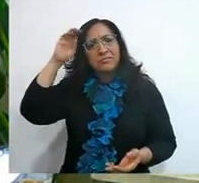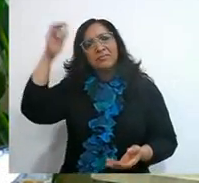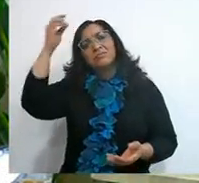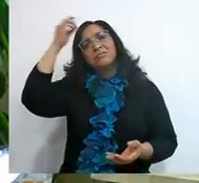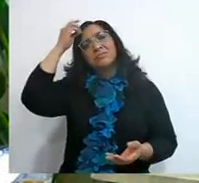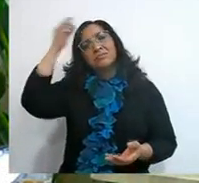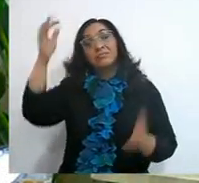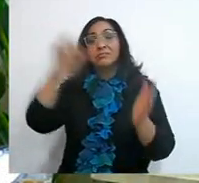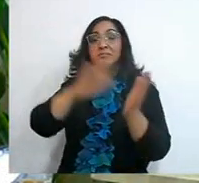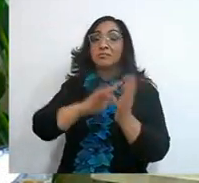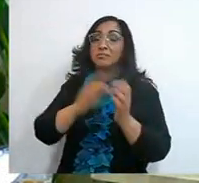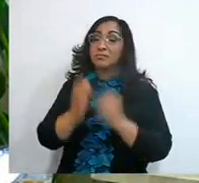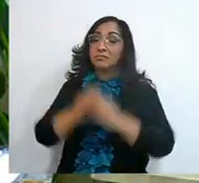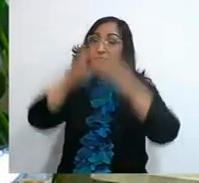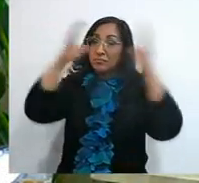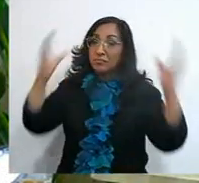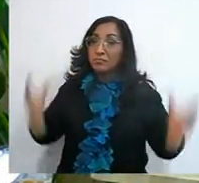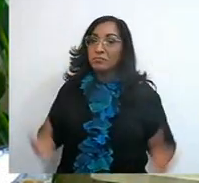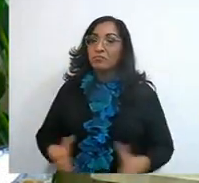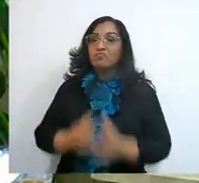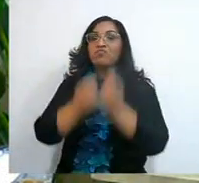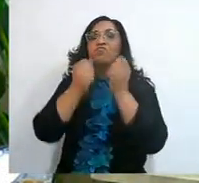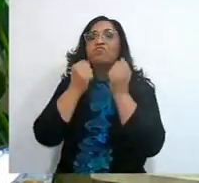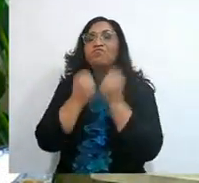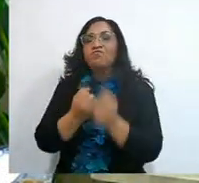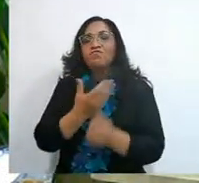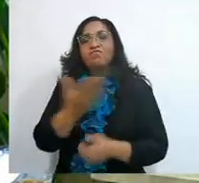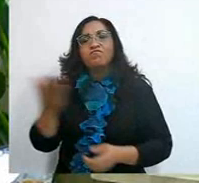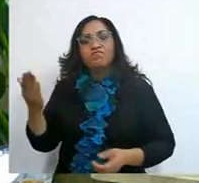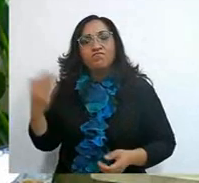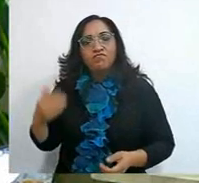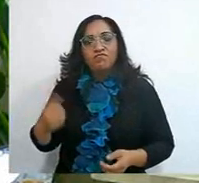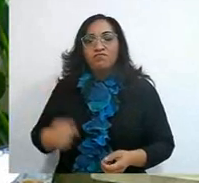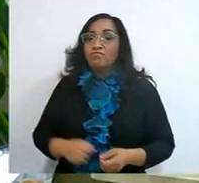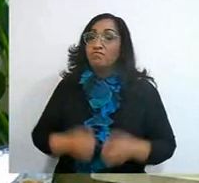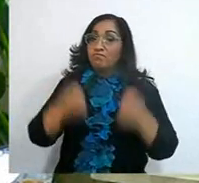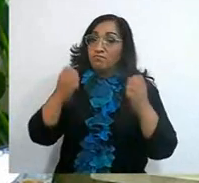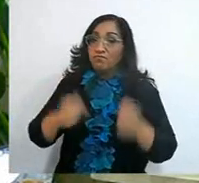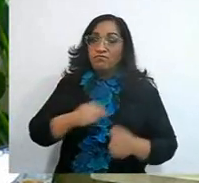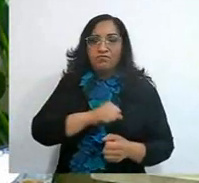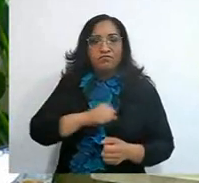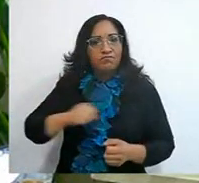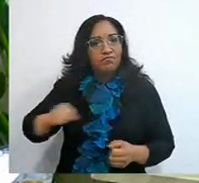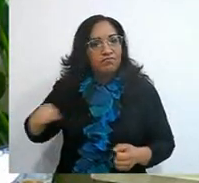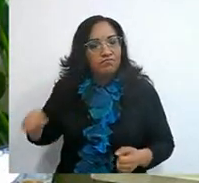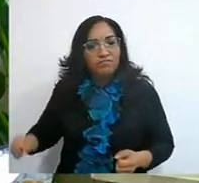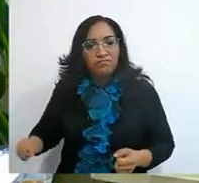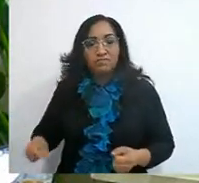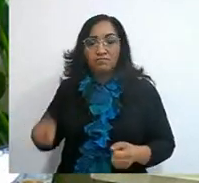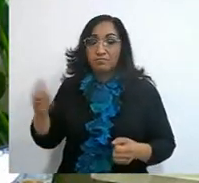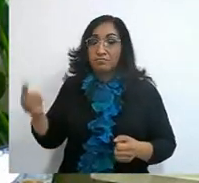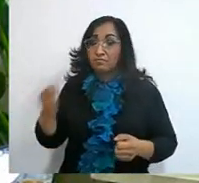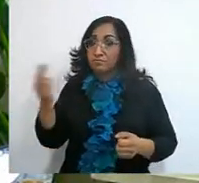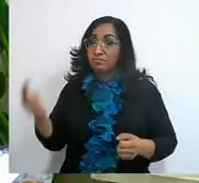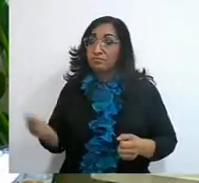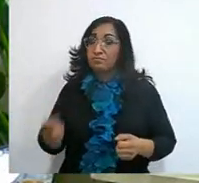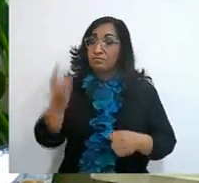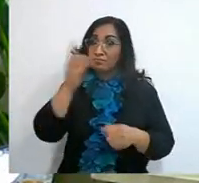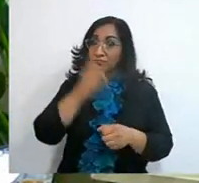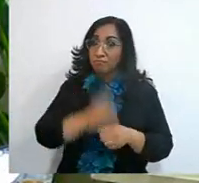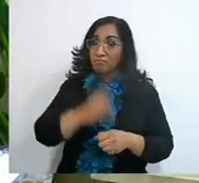salvó. Eso es lo más terrible. Y que ahora usted, que un día